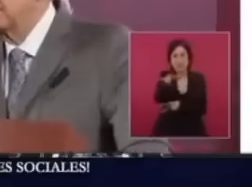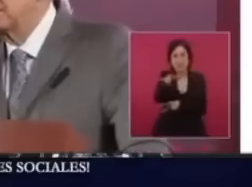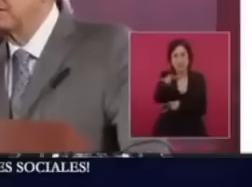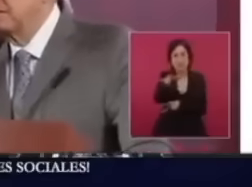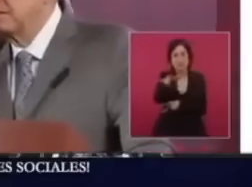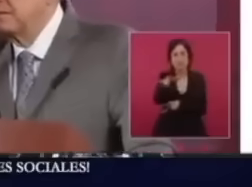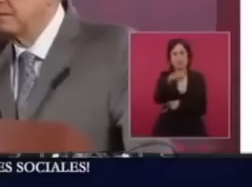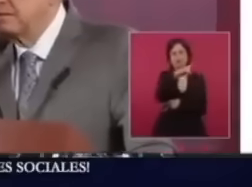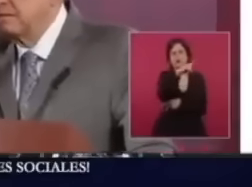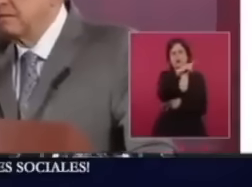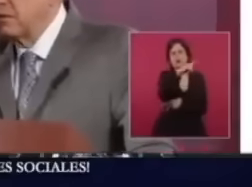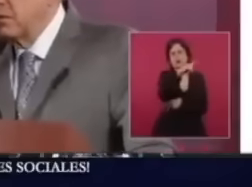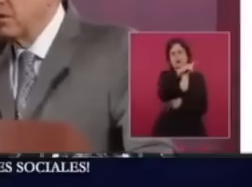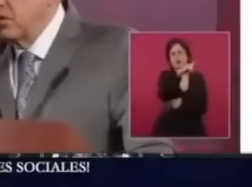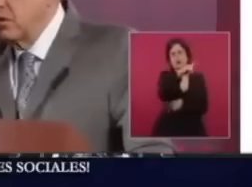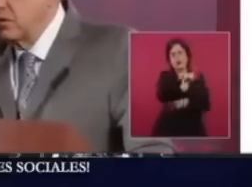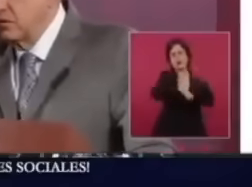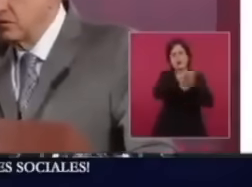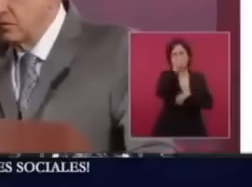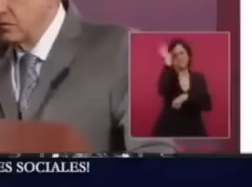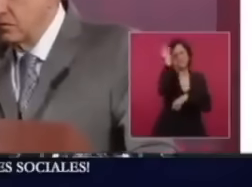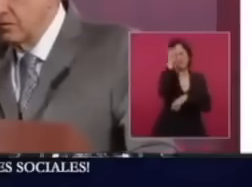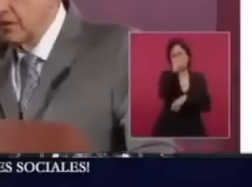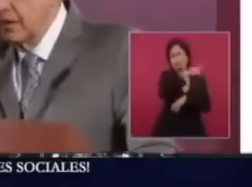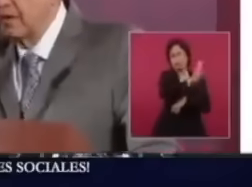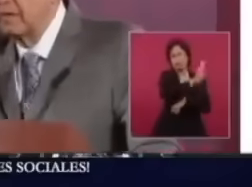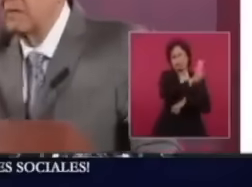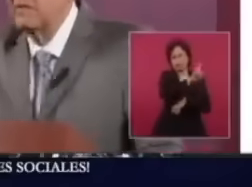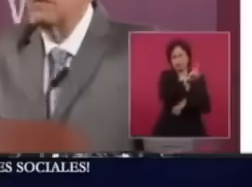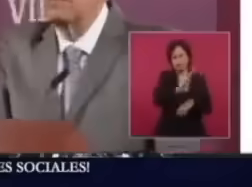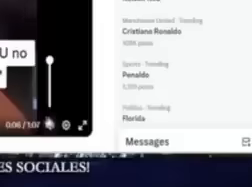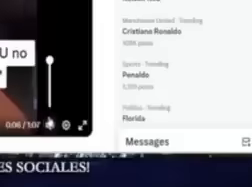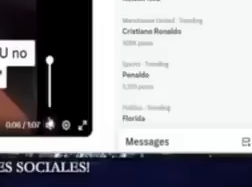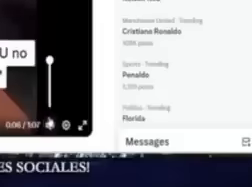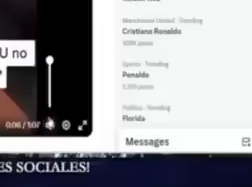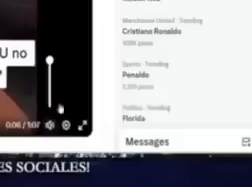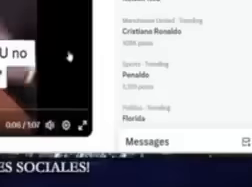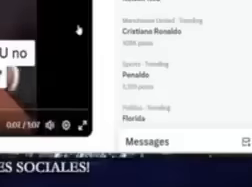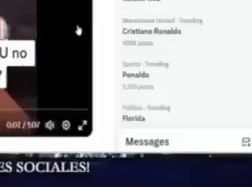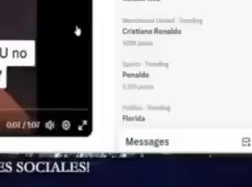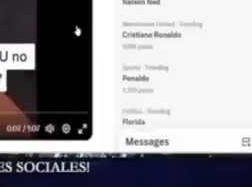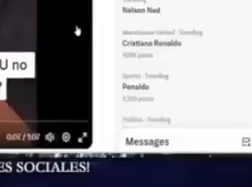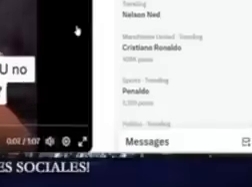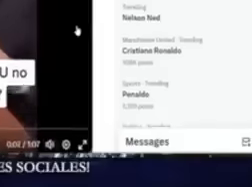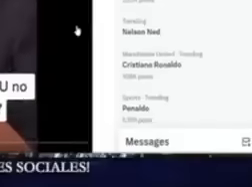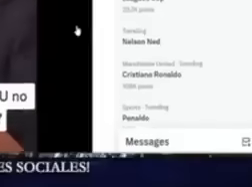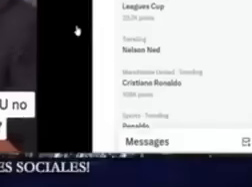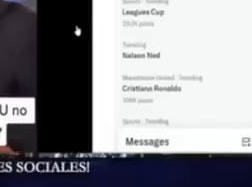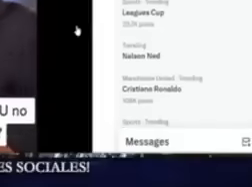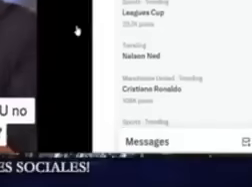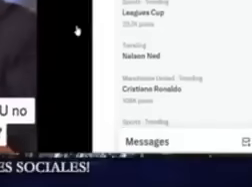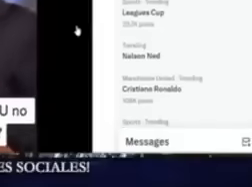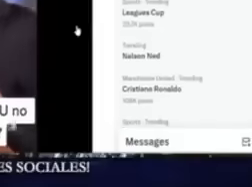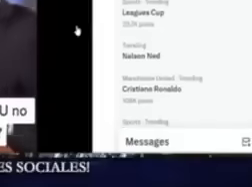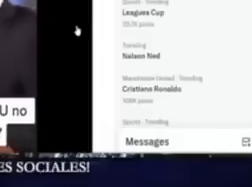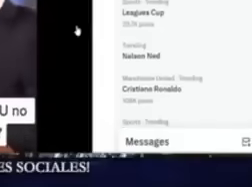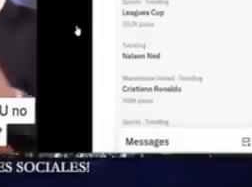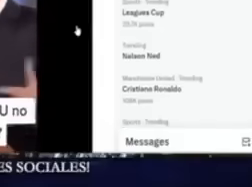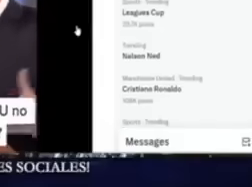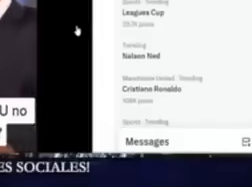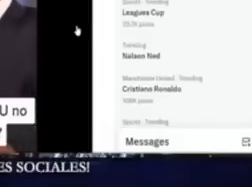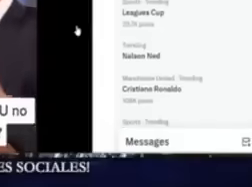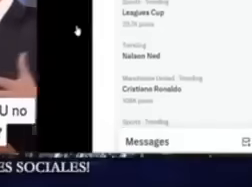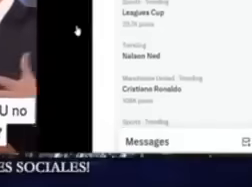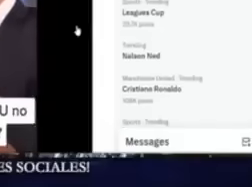alto nivel tecnológico militar. Aquí se hacen todos estos acuerdos mafiosos,